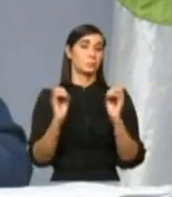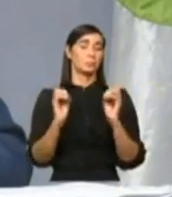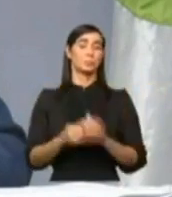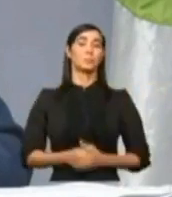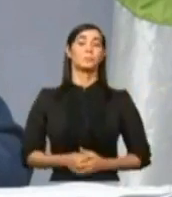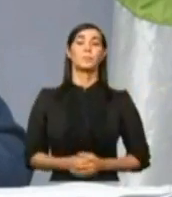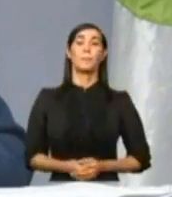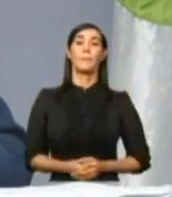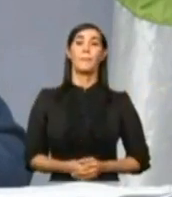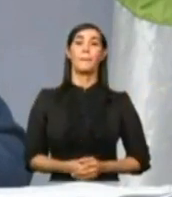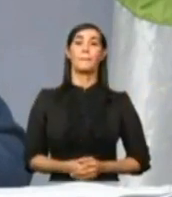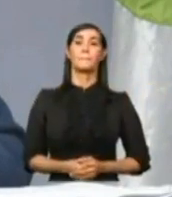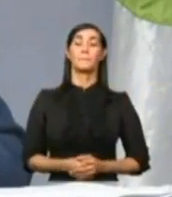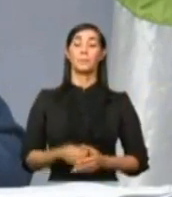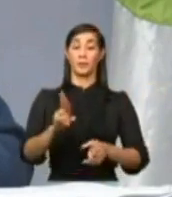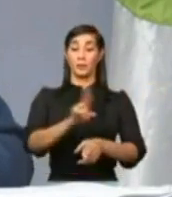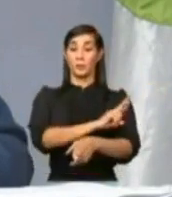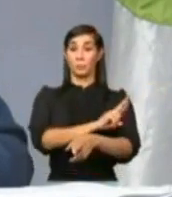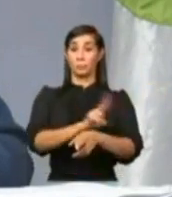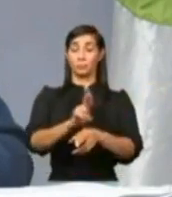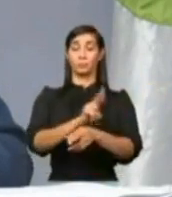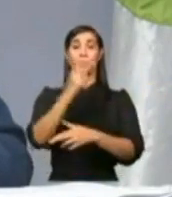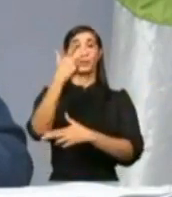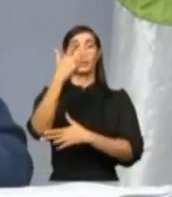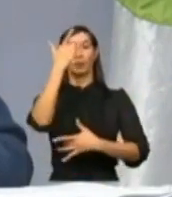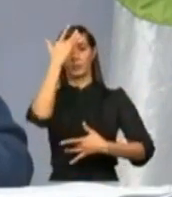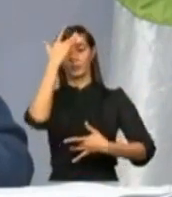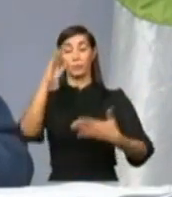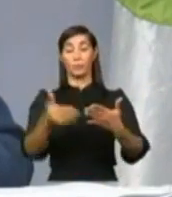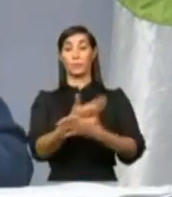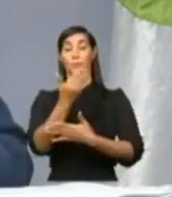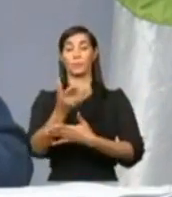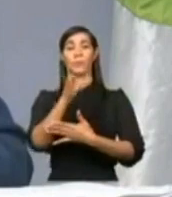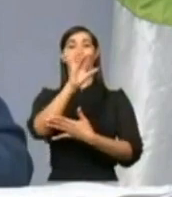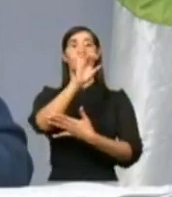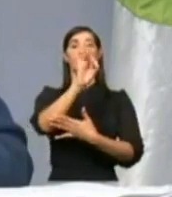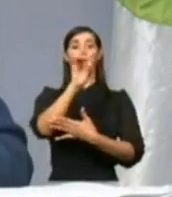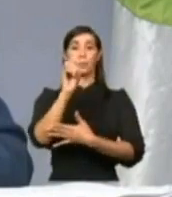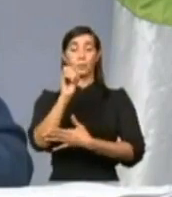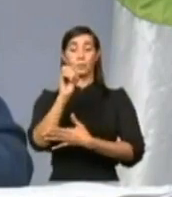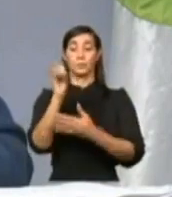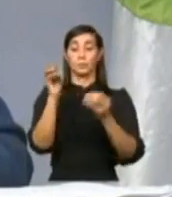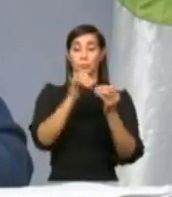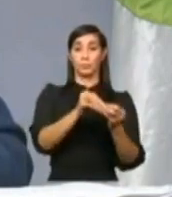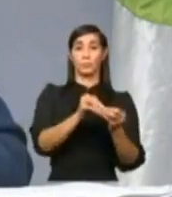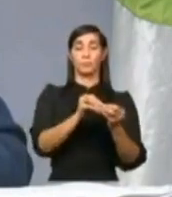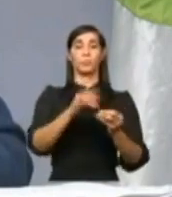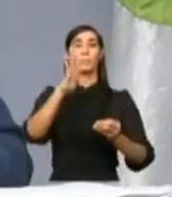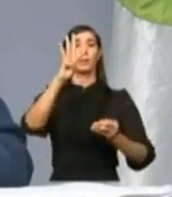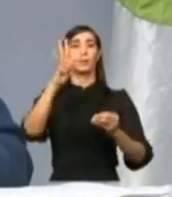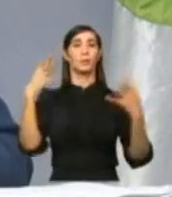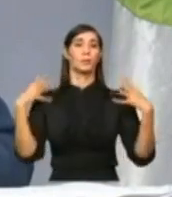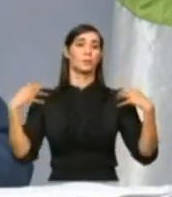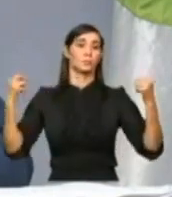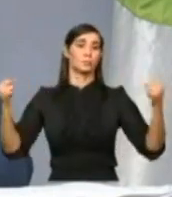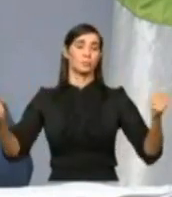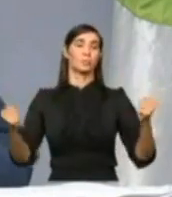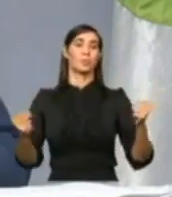nuevos. La Romana, 3 casos nuevos, 80 acumulados, 4